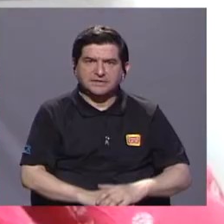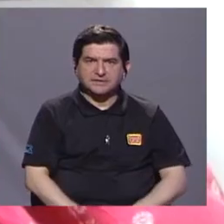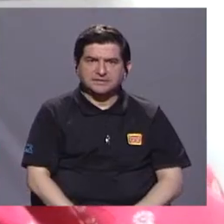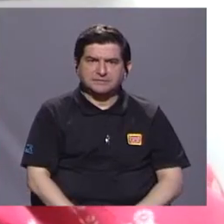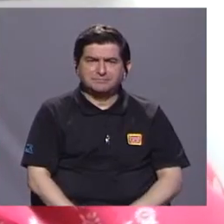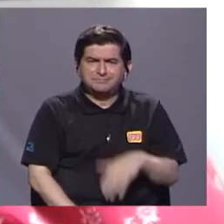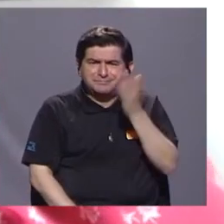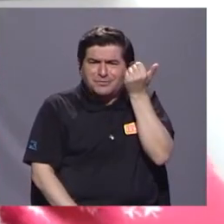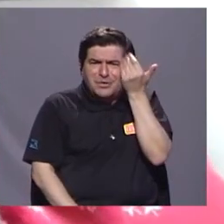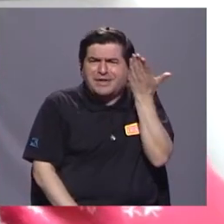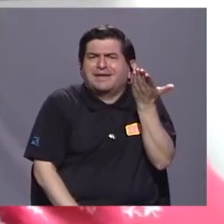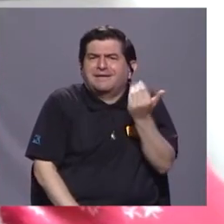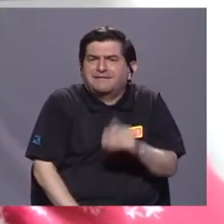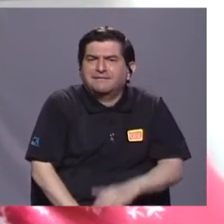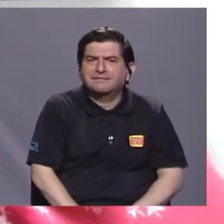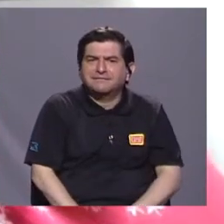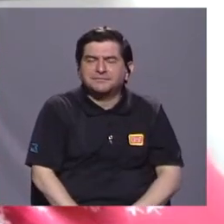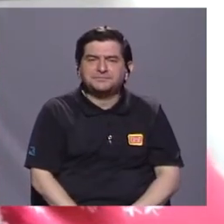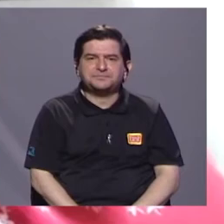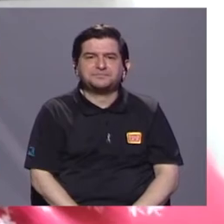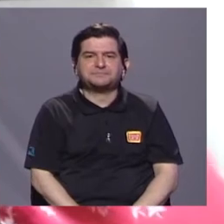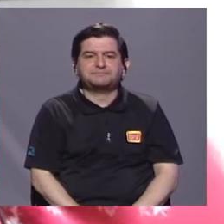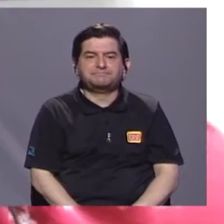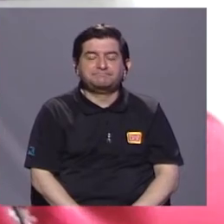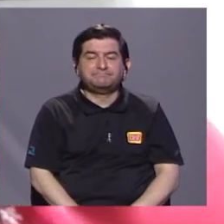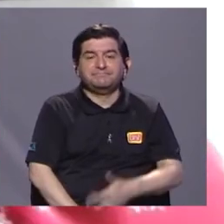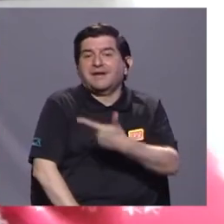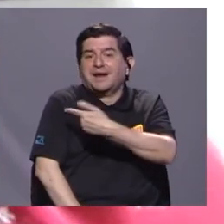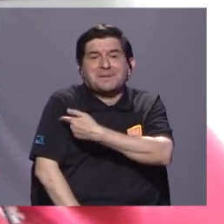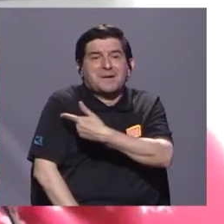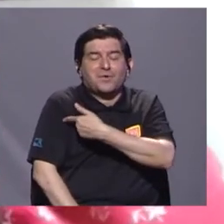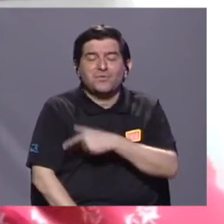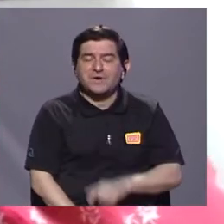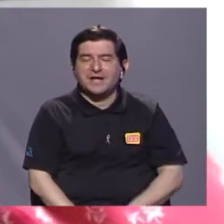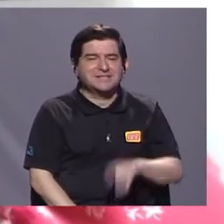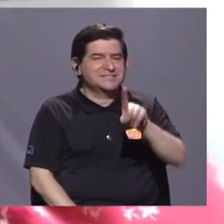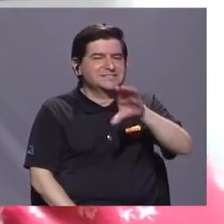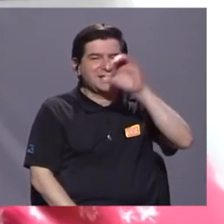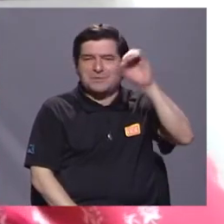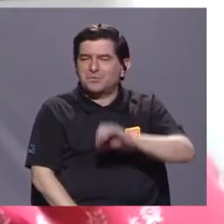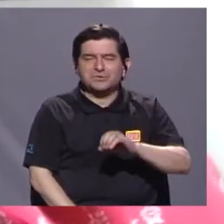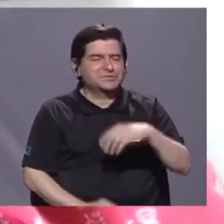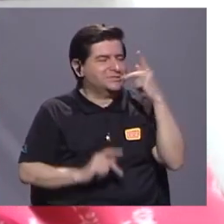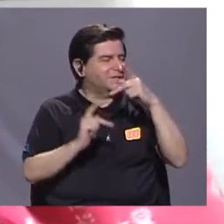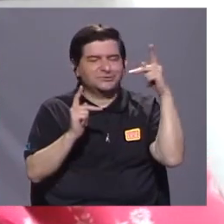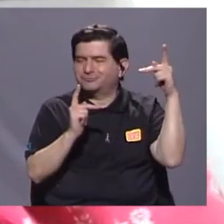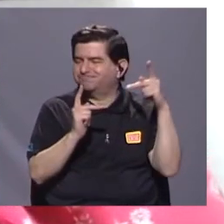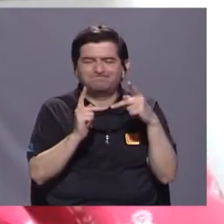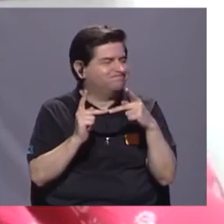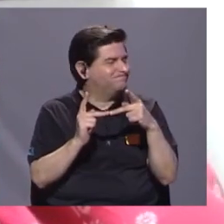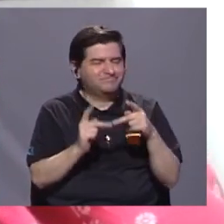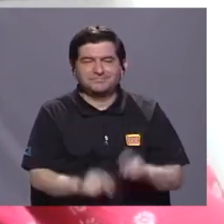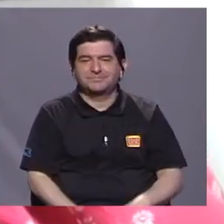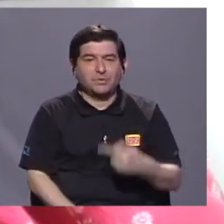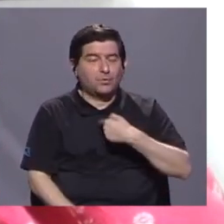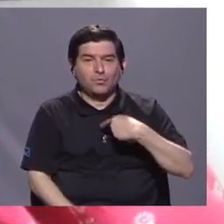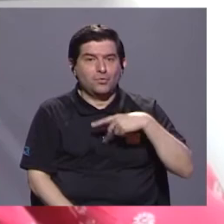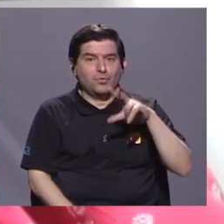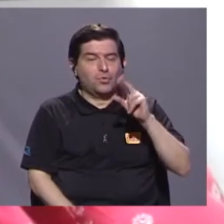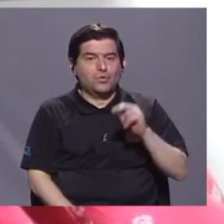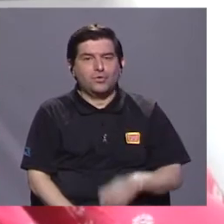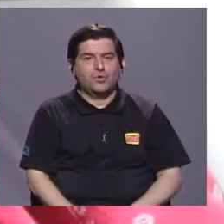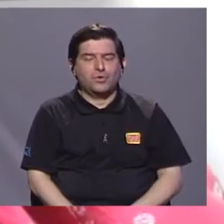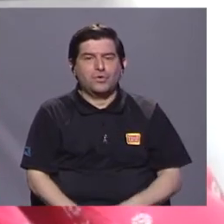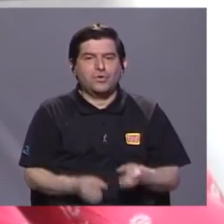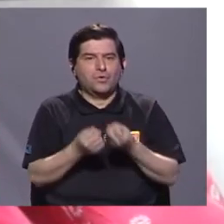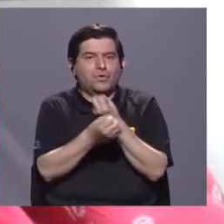por qué porque las vacunas no son 100% perfectas y no son no lo hacen aún no inmortal o sea